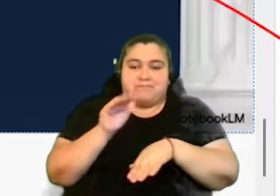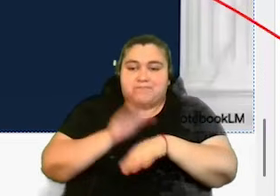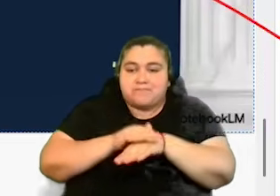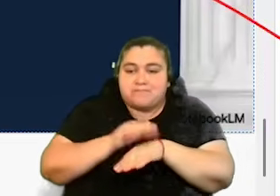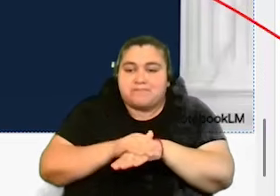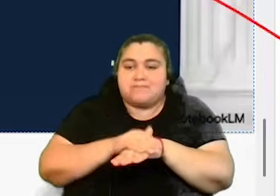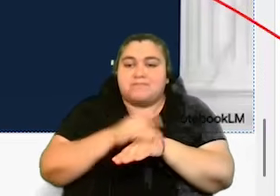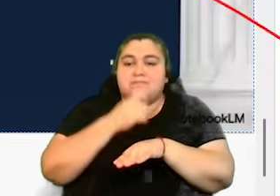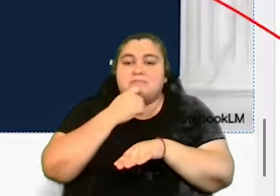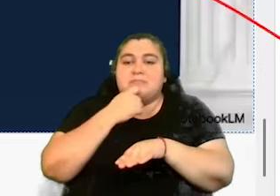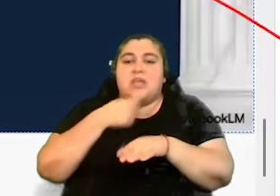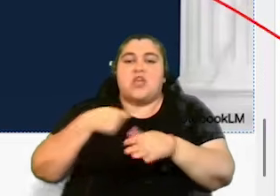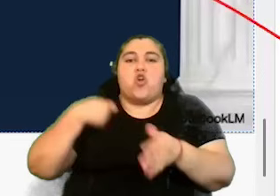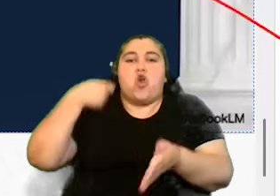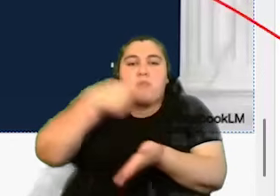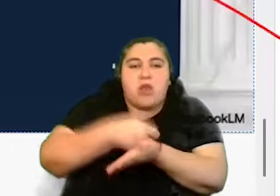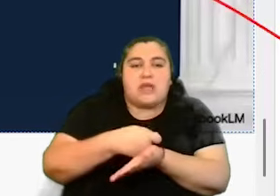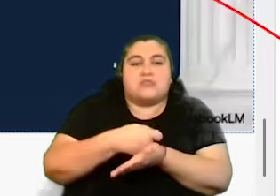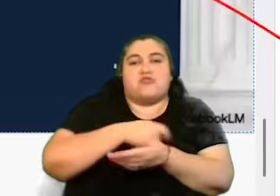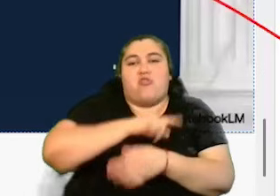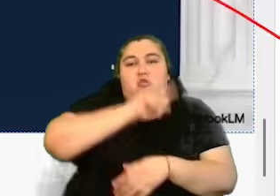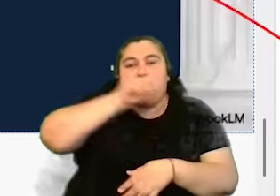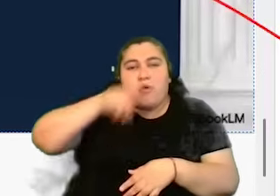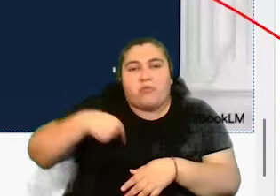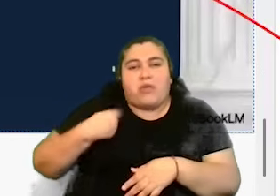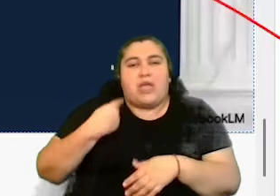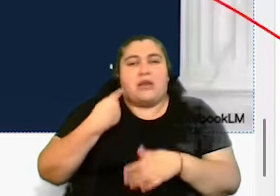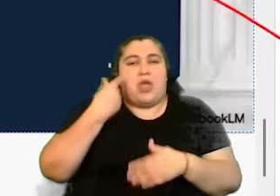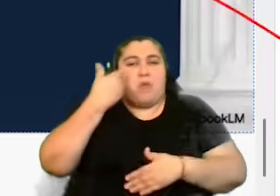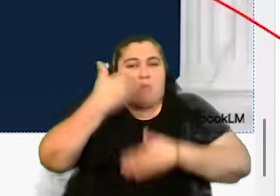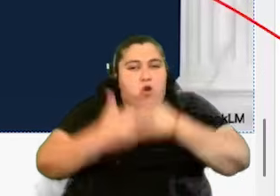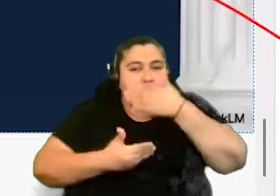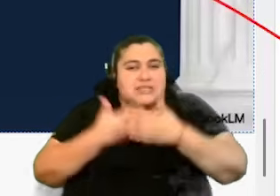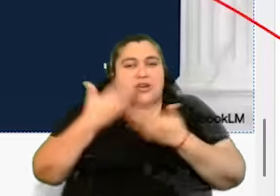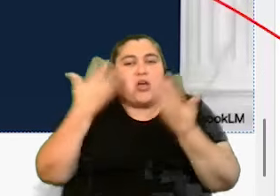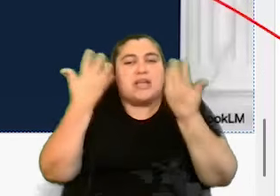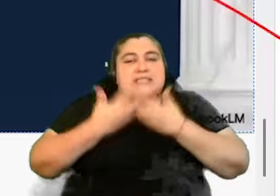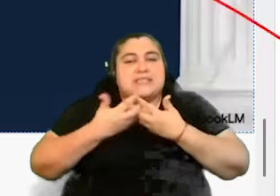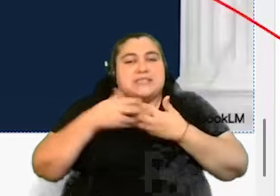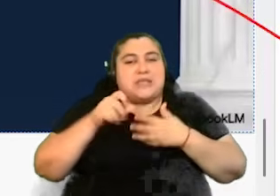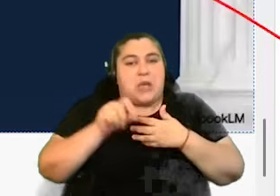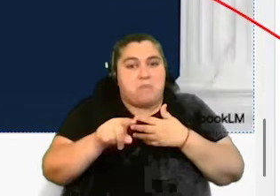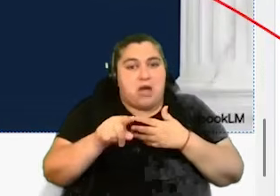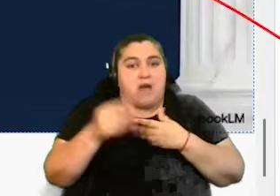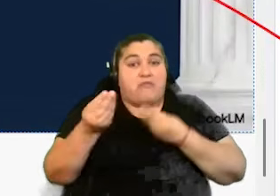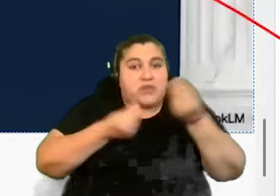incorporación en origen, en principio, al sistema financiero, estaría